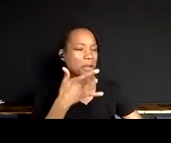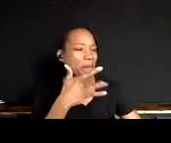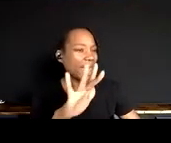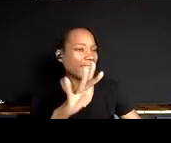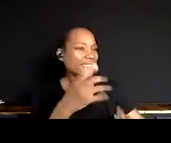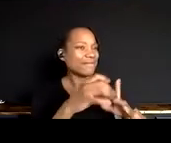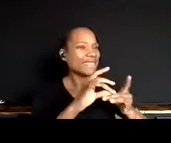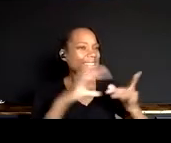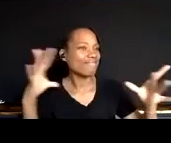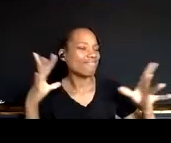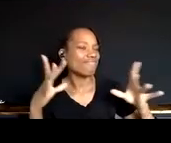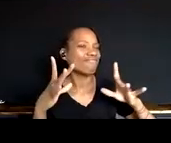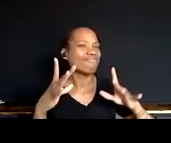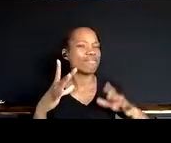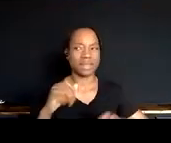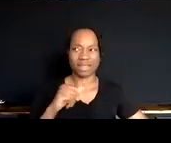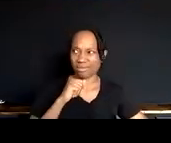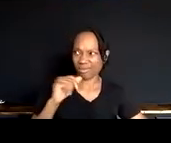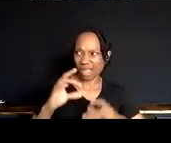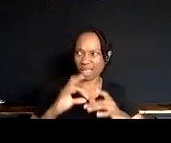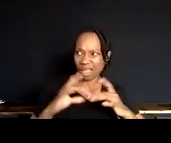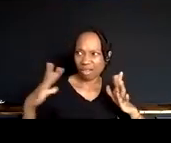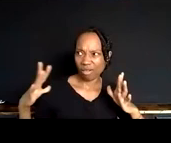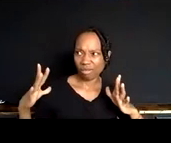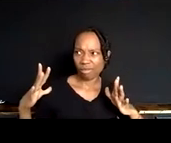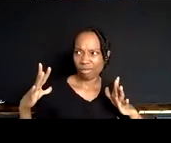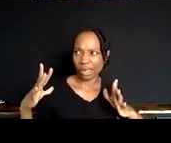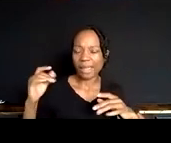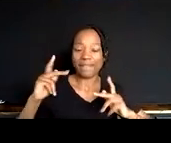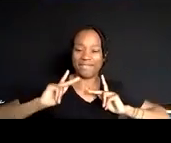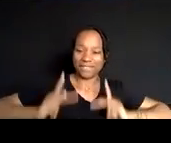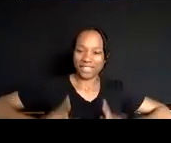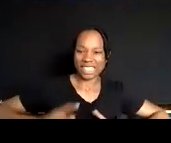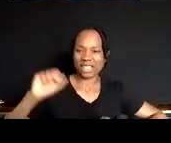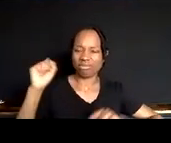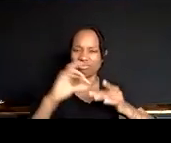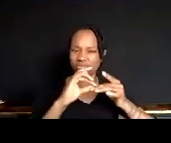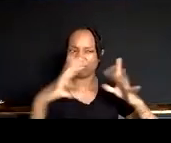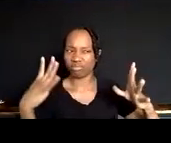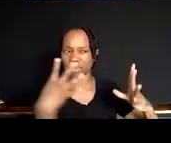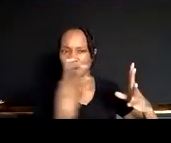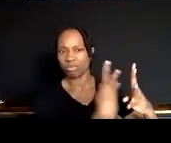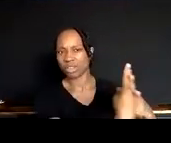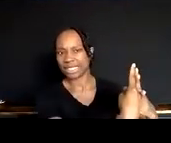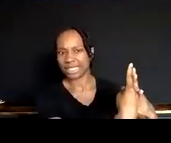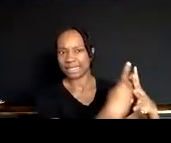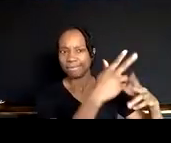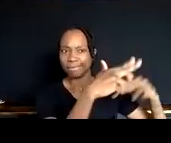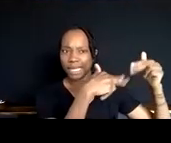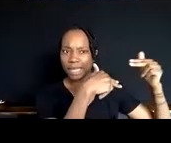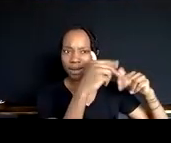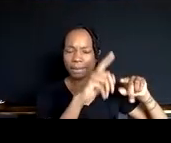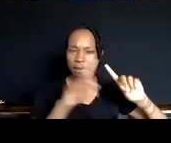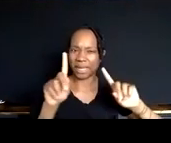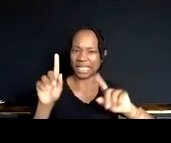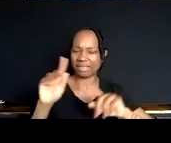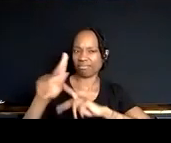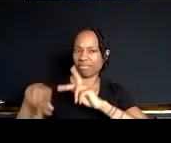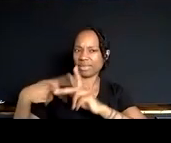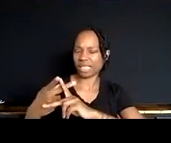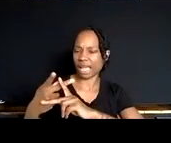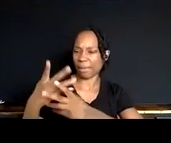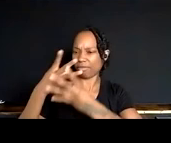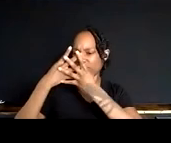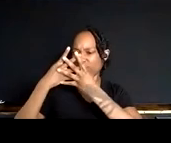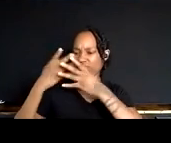fuera de la cárcel, pero no lo estás. Sí, tal vez físicamente estoy fuera de la prisión, pero es otro tipo de forma